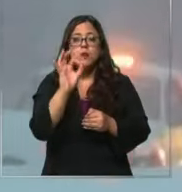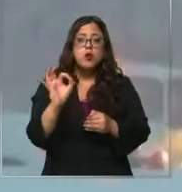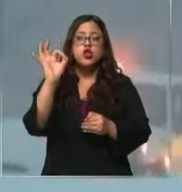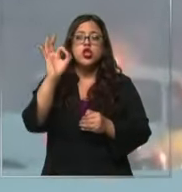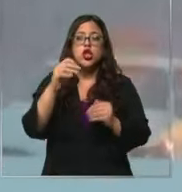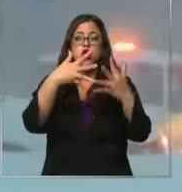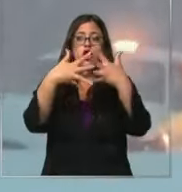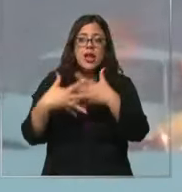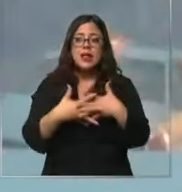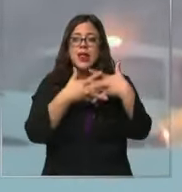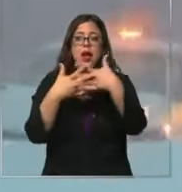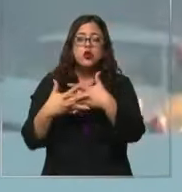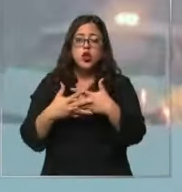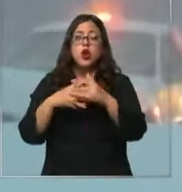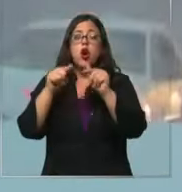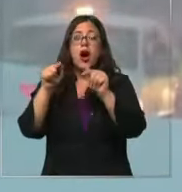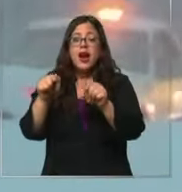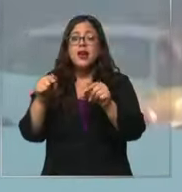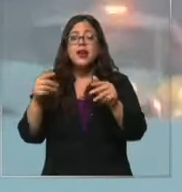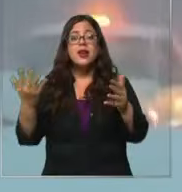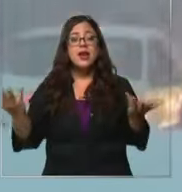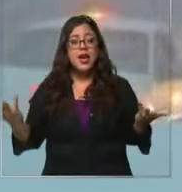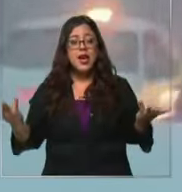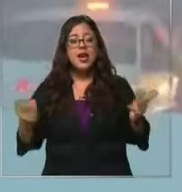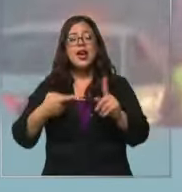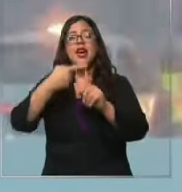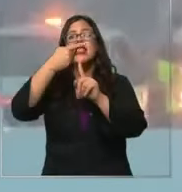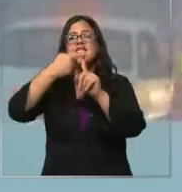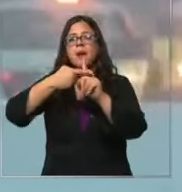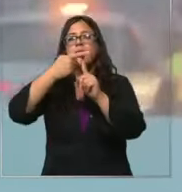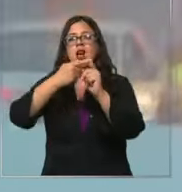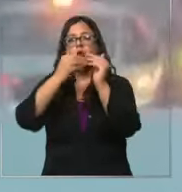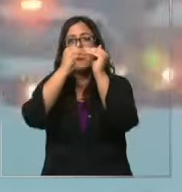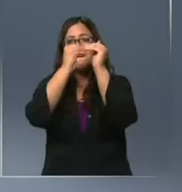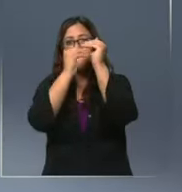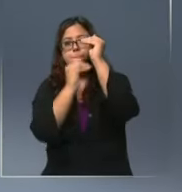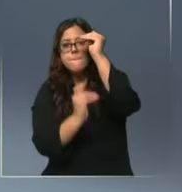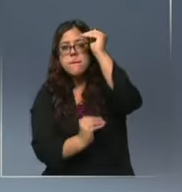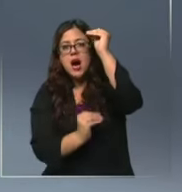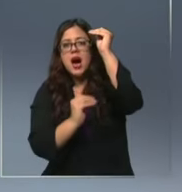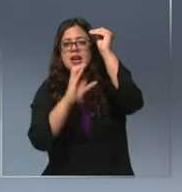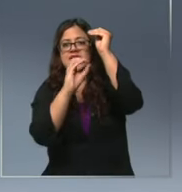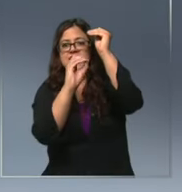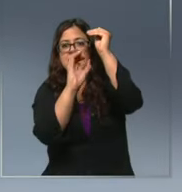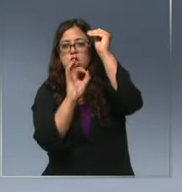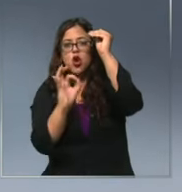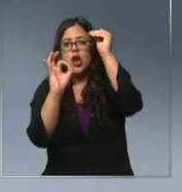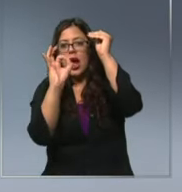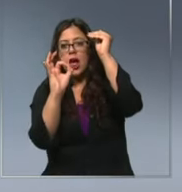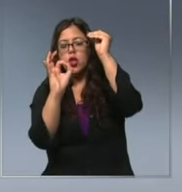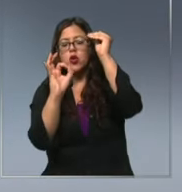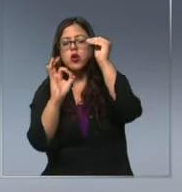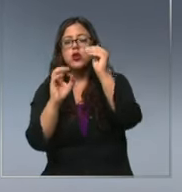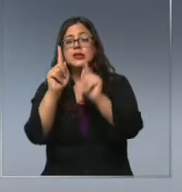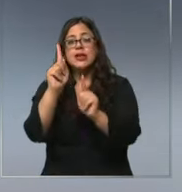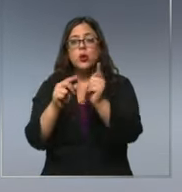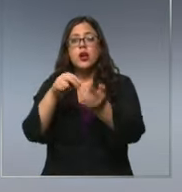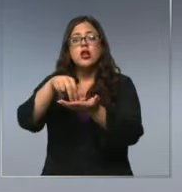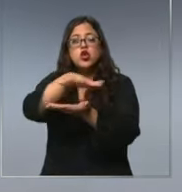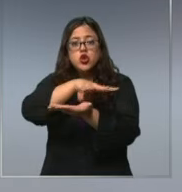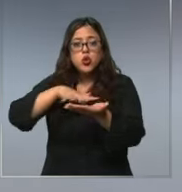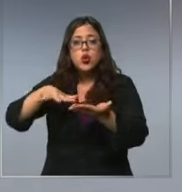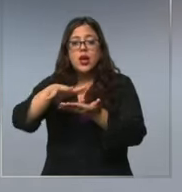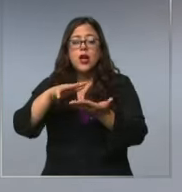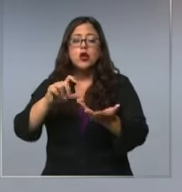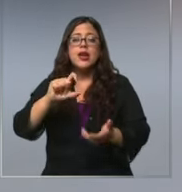75% de Estados Unidos va a experimentar temperaturas bajo cero, y con algunas de las ciudades, como es el